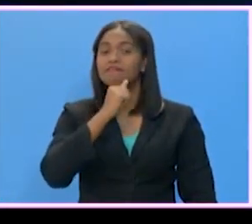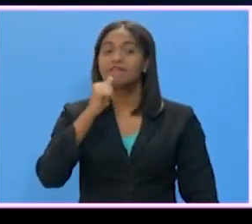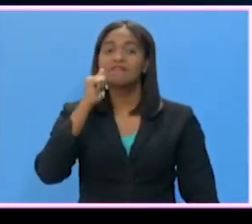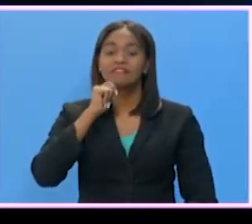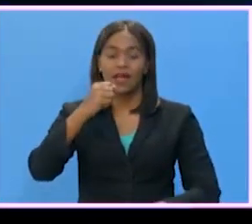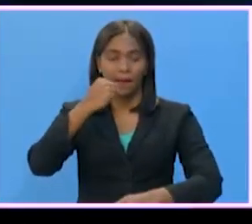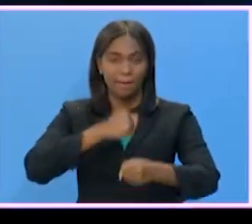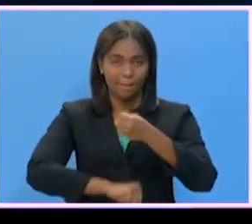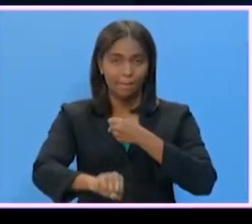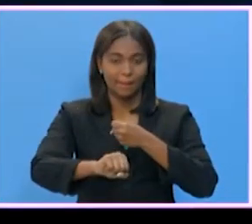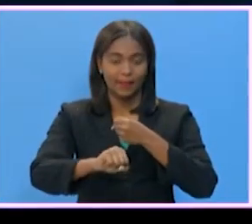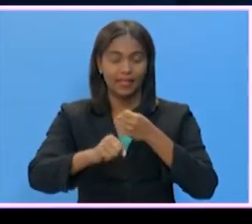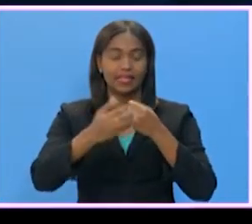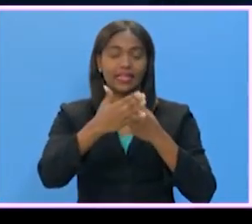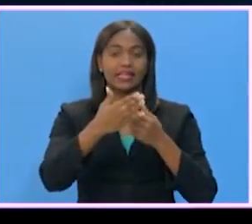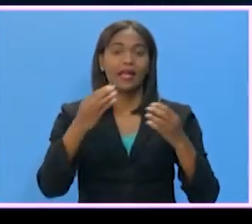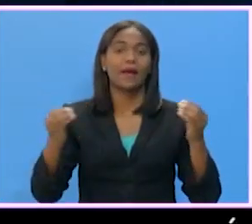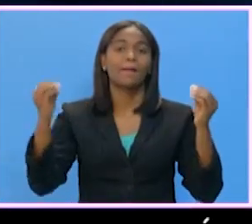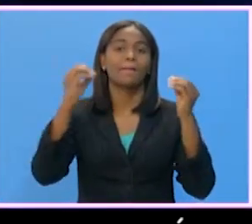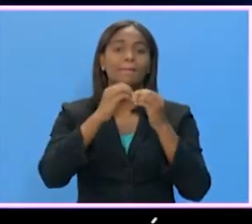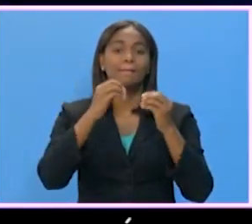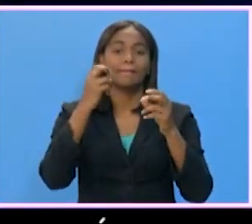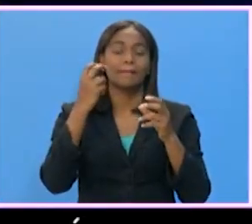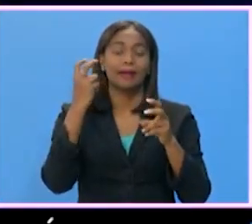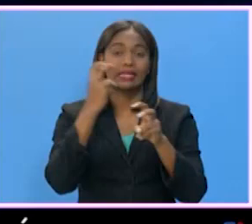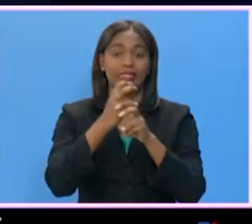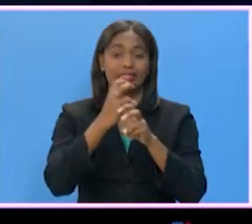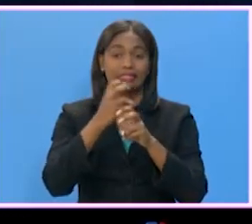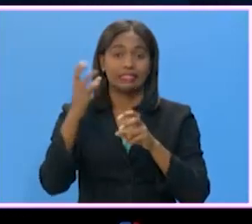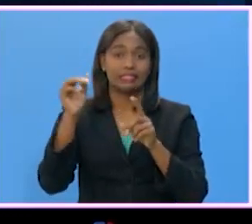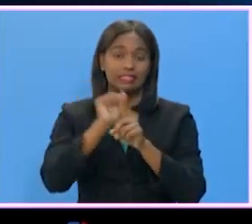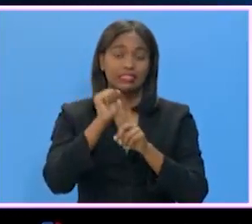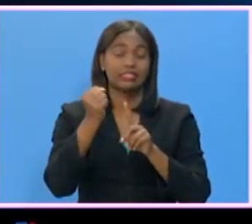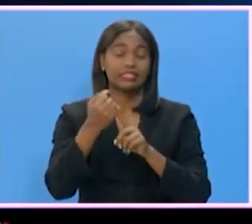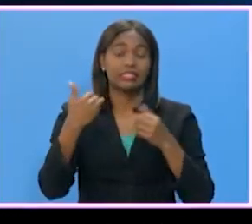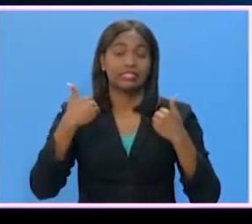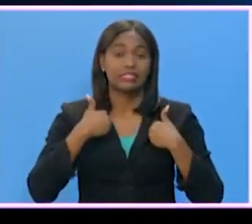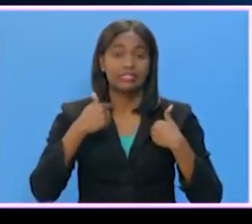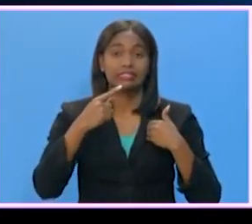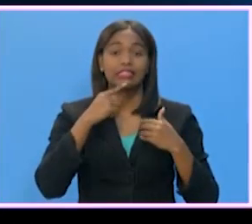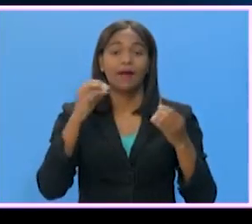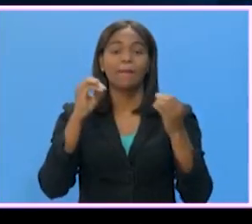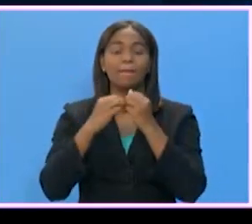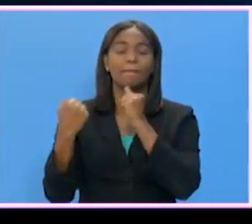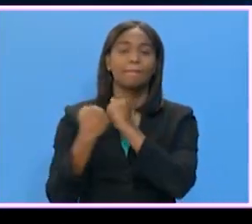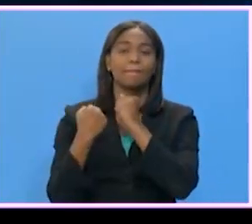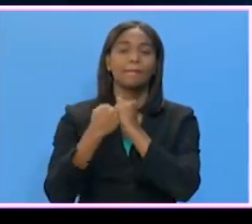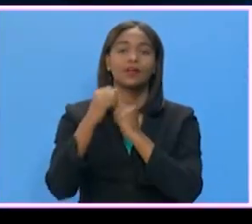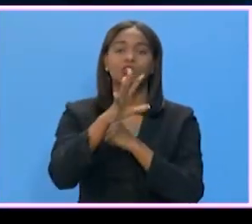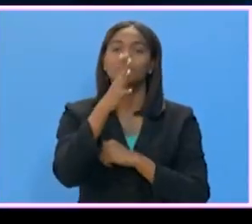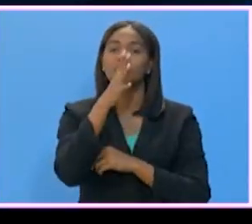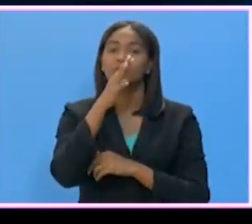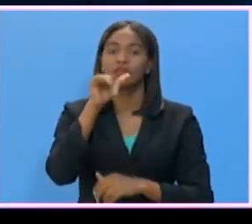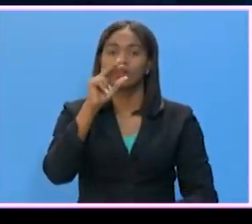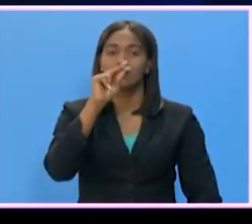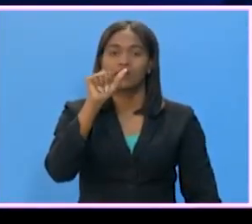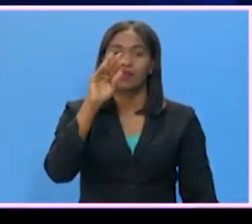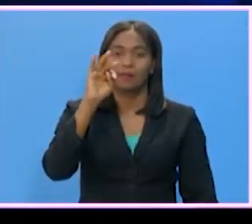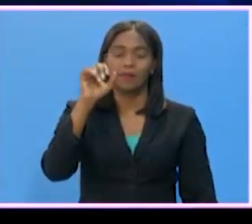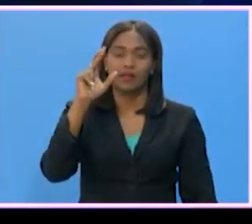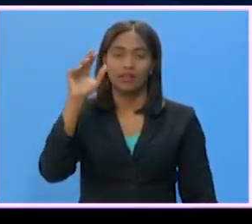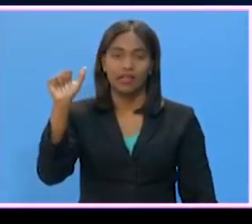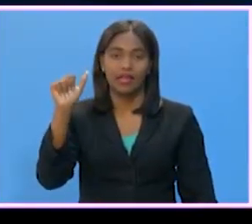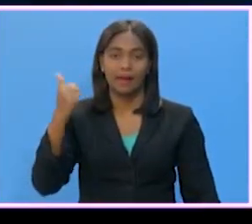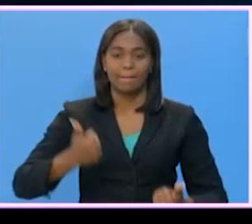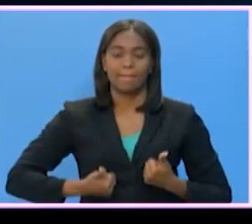mundo, convirtiéndose en la mayor motivación de la cantante, que dice tener como gran apoyo a su propia madre, Ana María Oliaga,